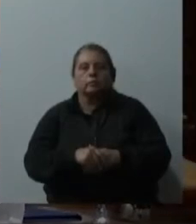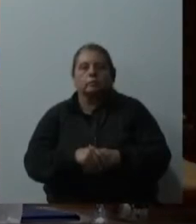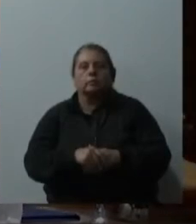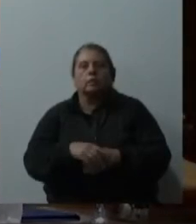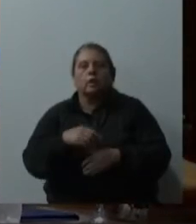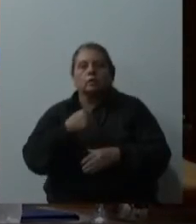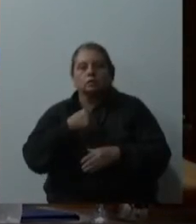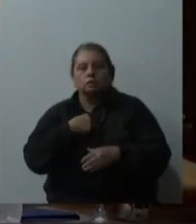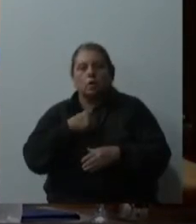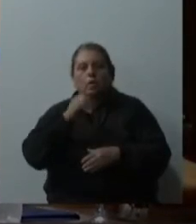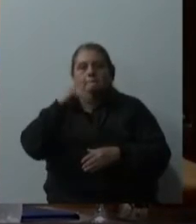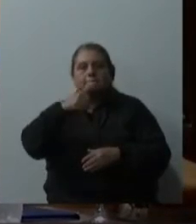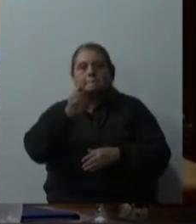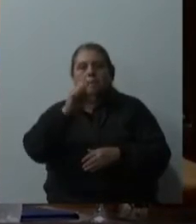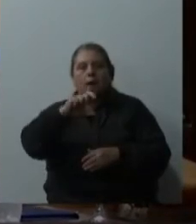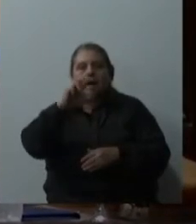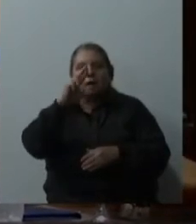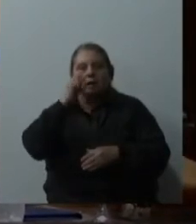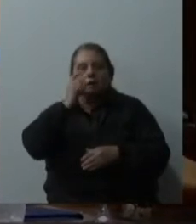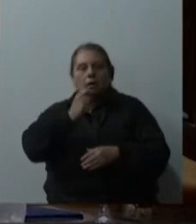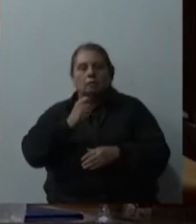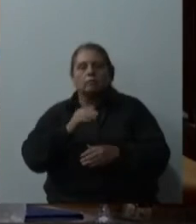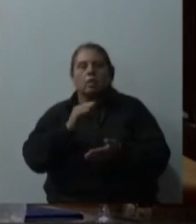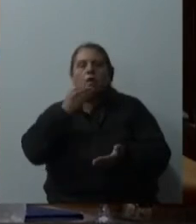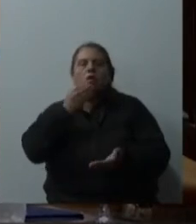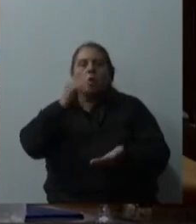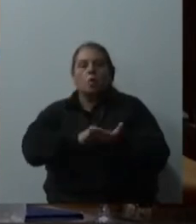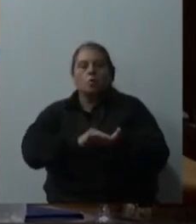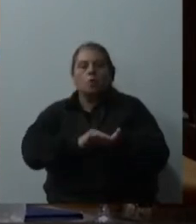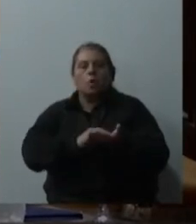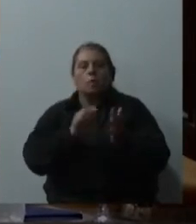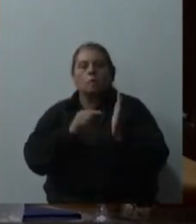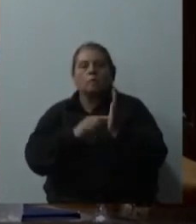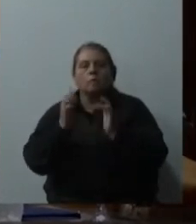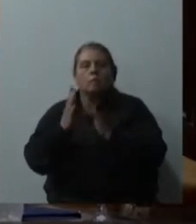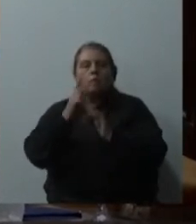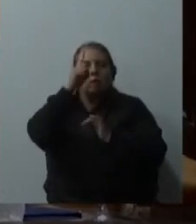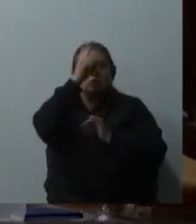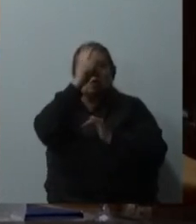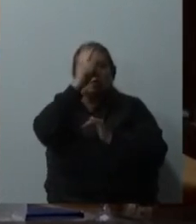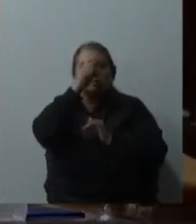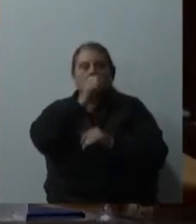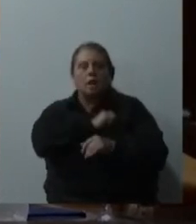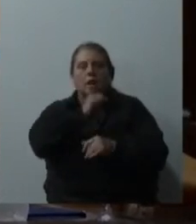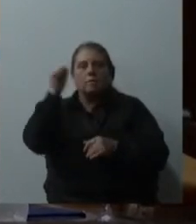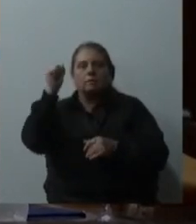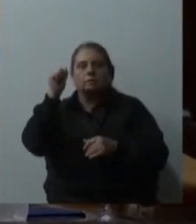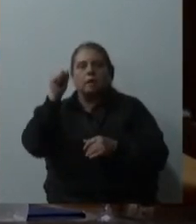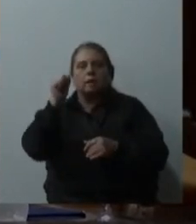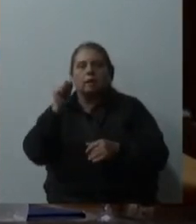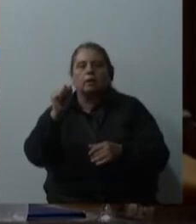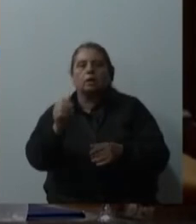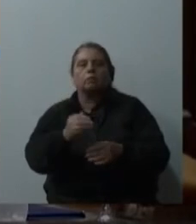Yo, Jorge Macri, juro por Dios, la patria y sobre estos santos evangelios, desempeñar con